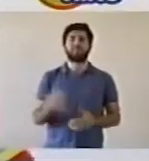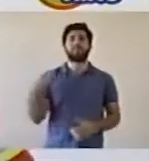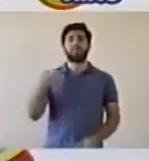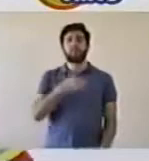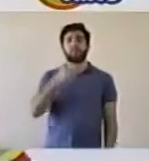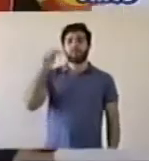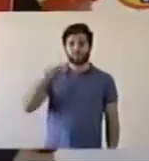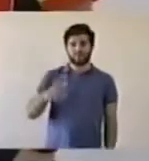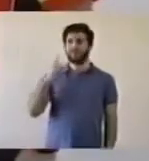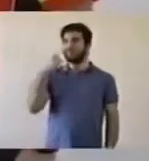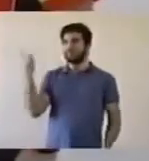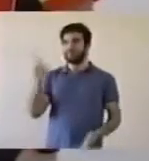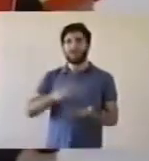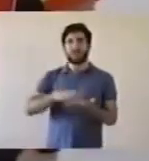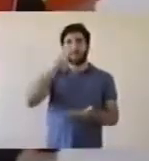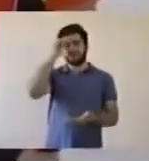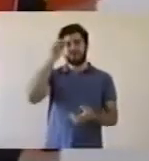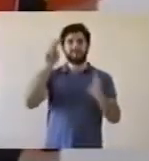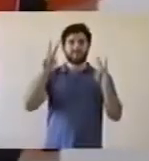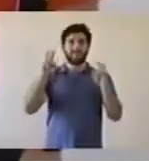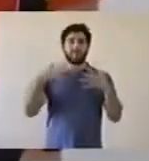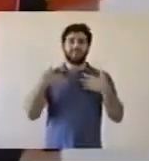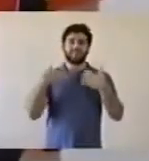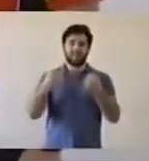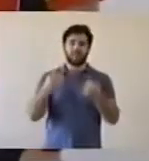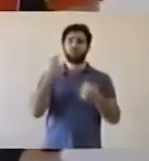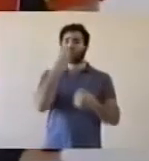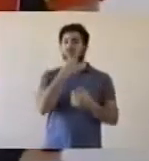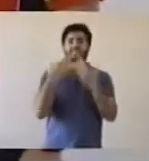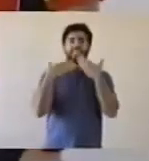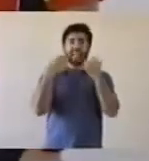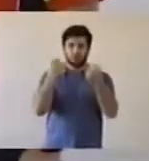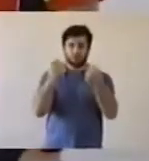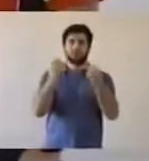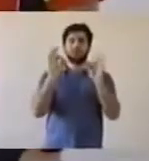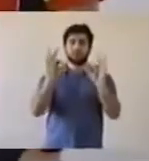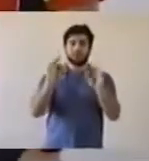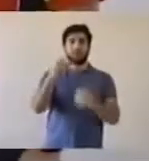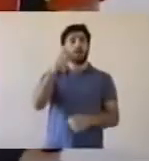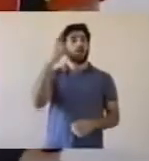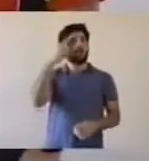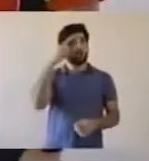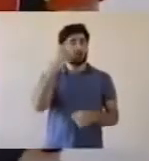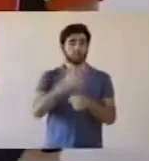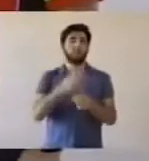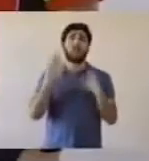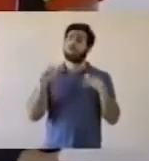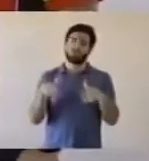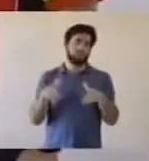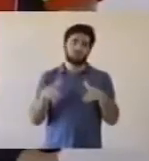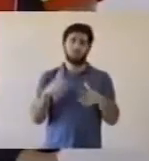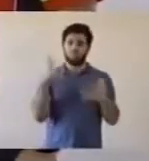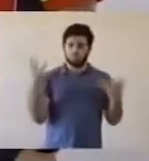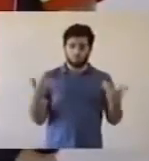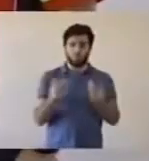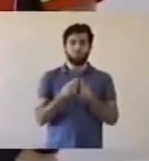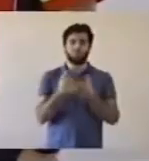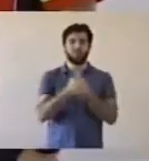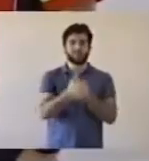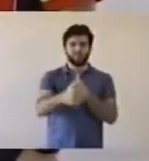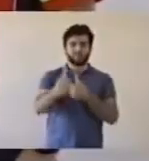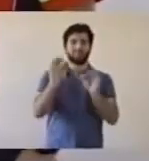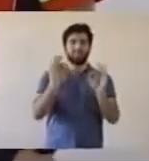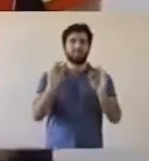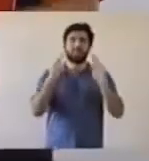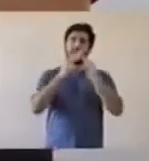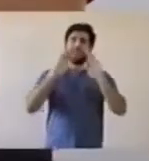sobre salud bucal. Estos son los consejos que te da el Cuerpo de Bomberos Municipales de la Ciudad de Guatemala. Recuerda, Guatemala no se detiene. Juntos logramos